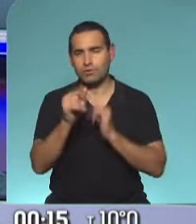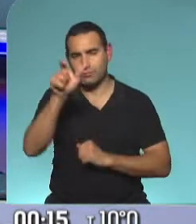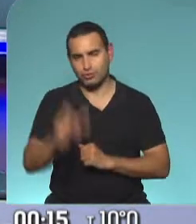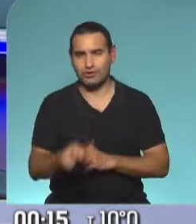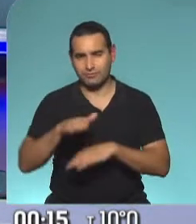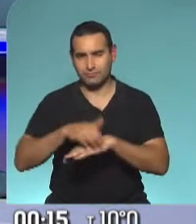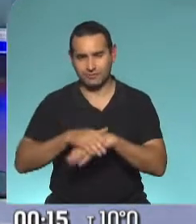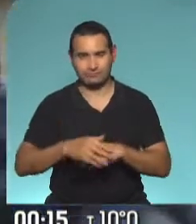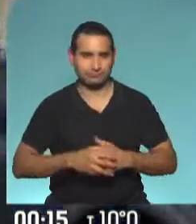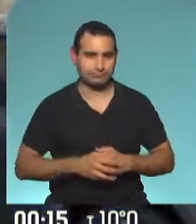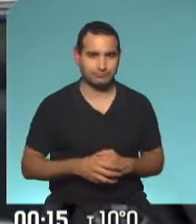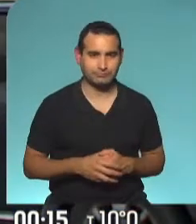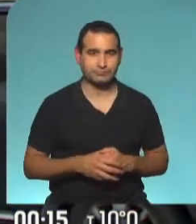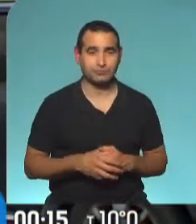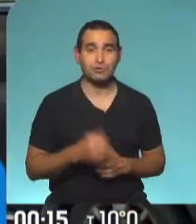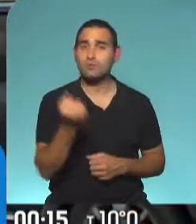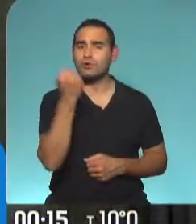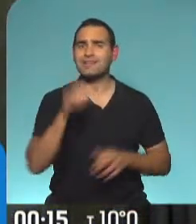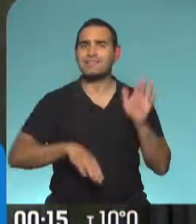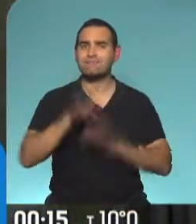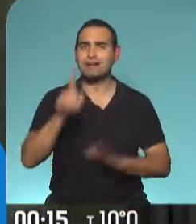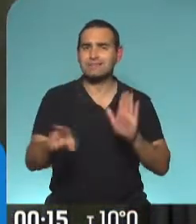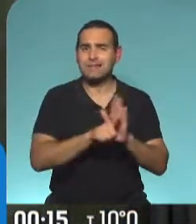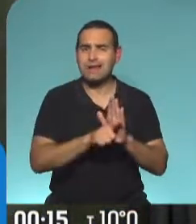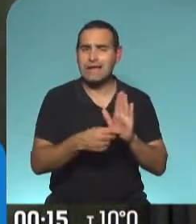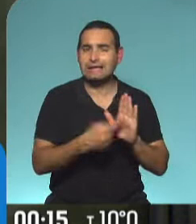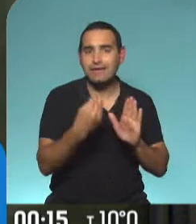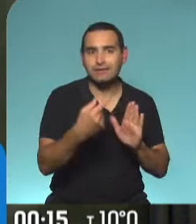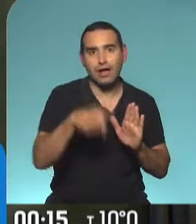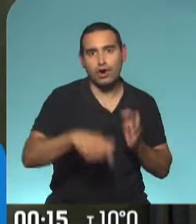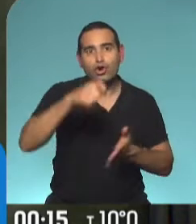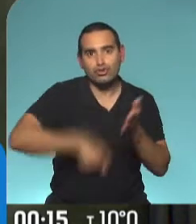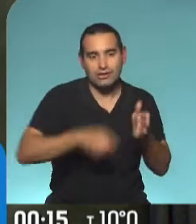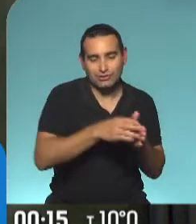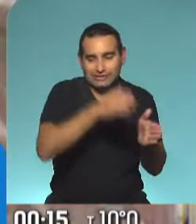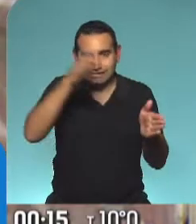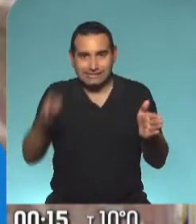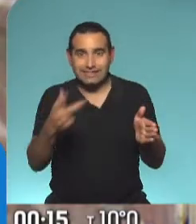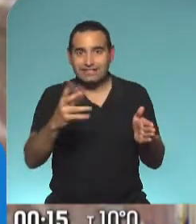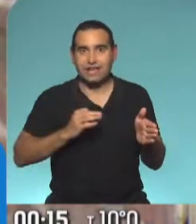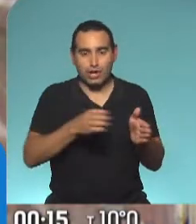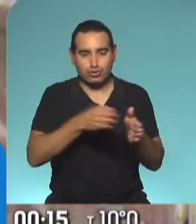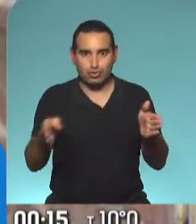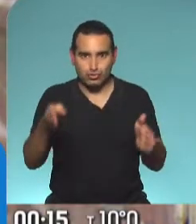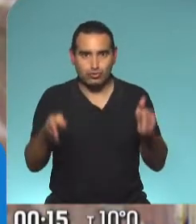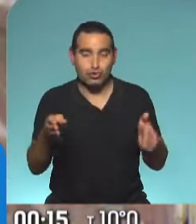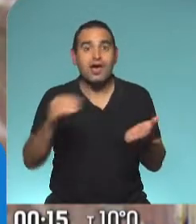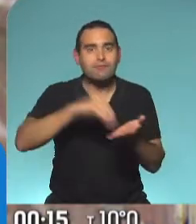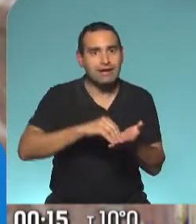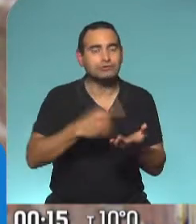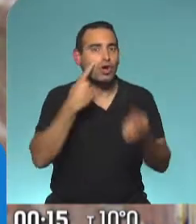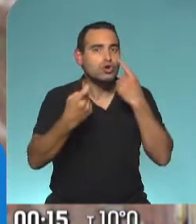representantes de inquilinos. Lo más importante de esta ley es que se extiende el contrato a tres años, que se regula